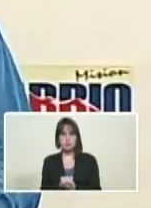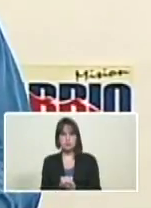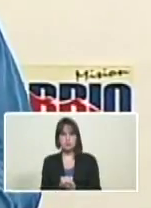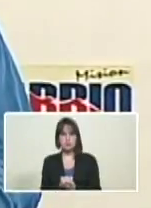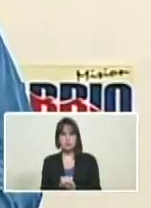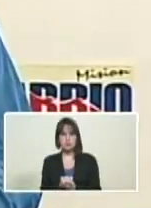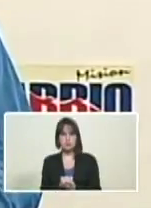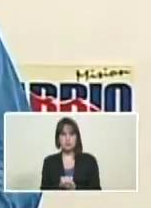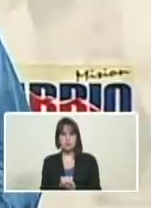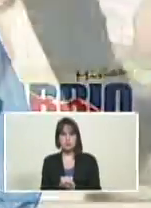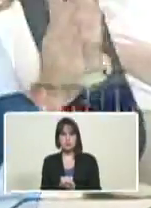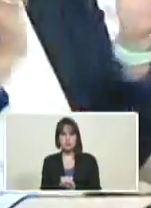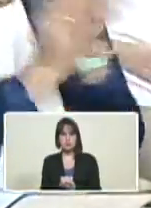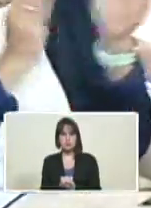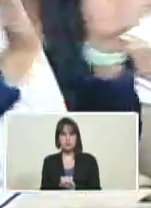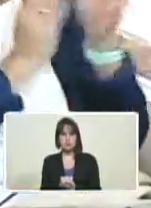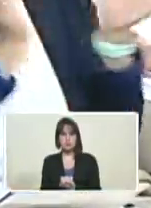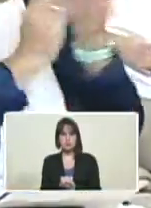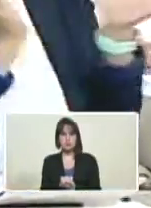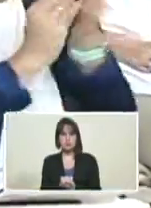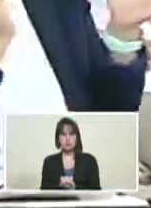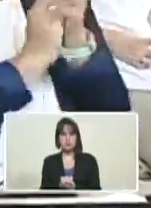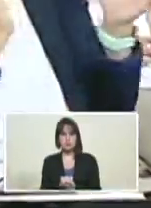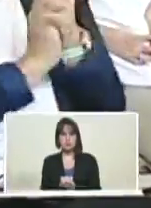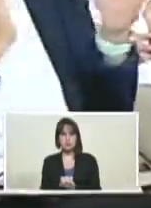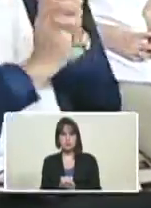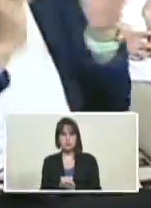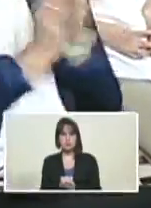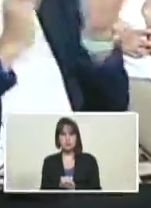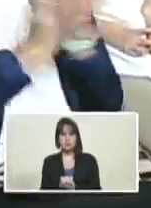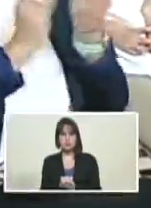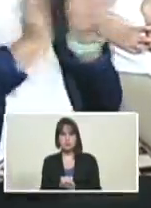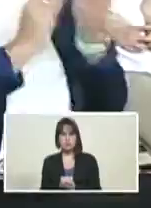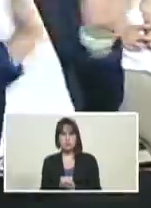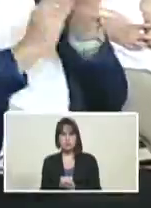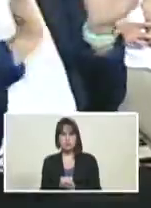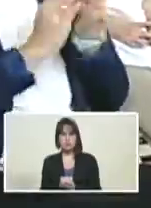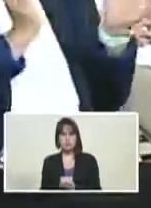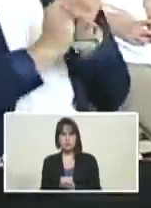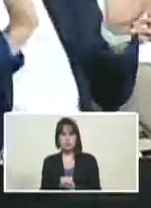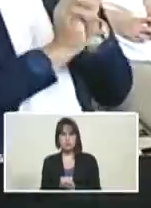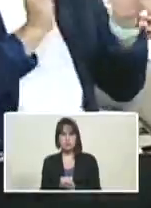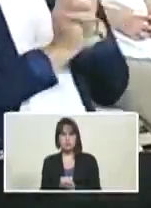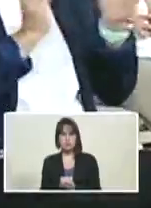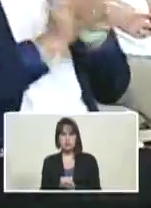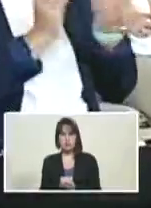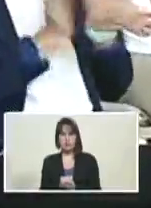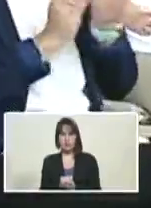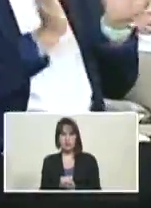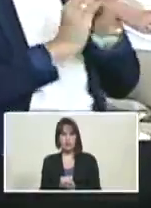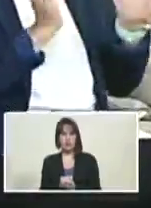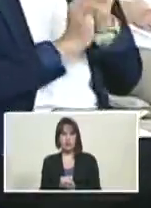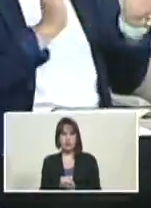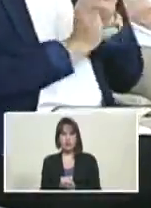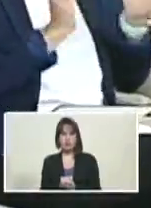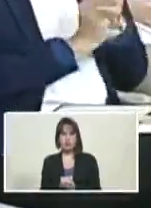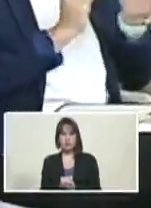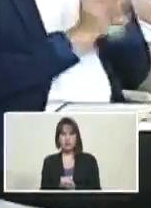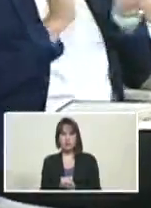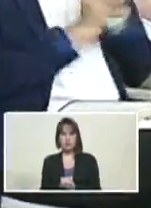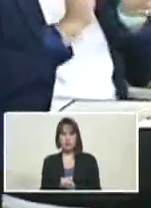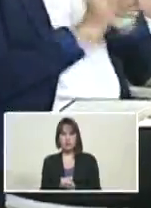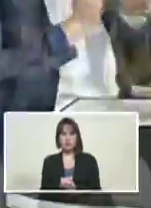hace el pueblo trabajador. Ese es el verdadero plan. La metodología de la participación directa,